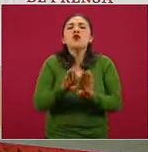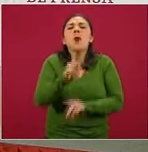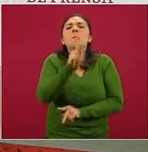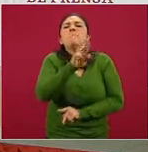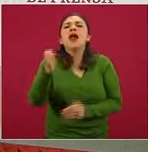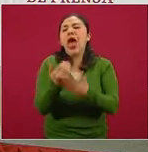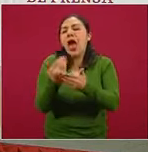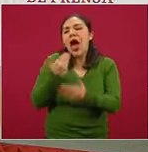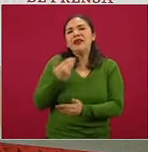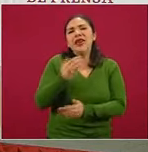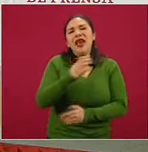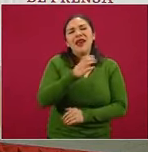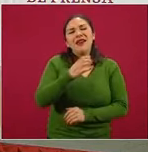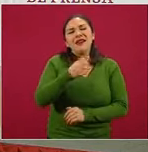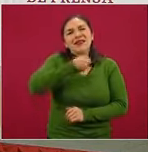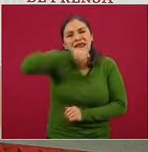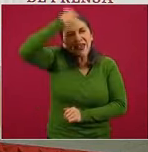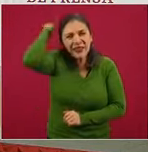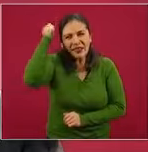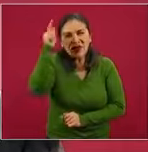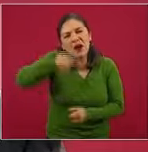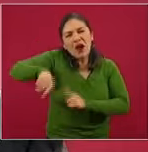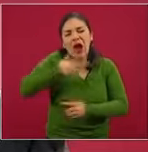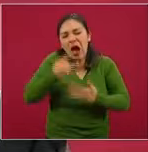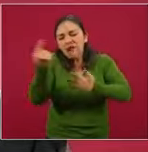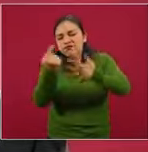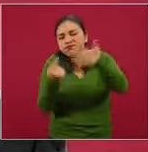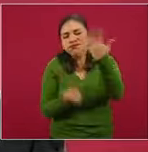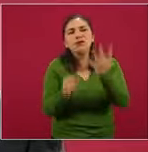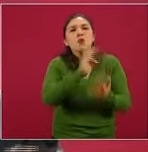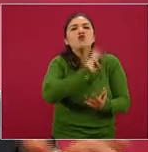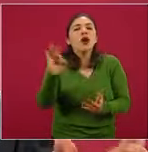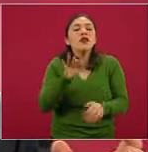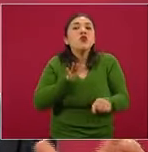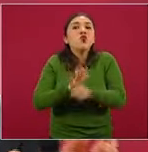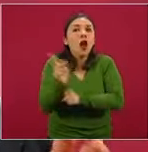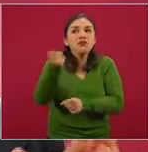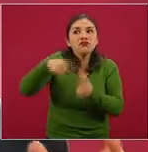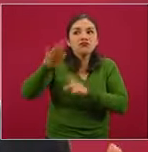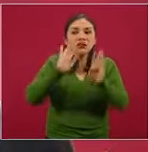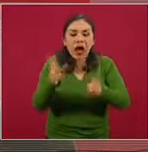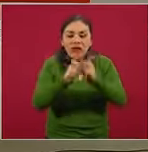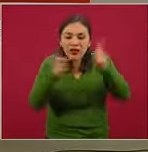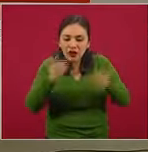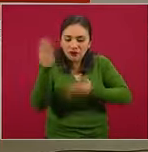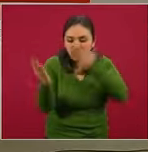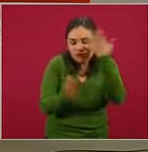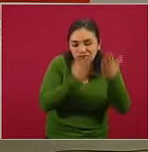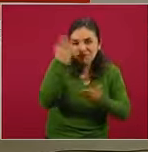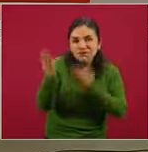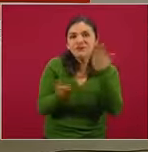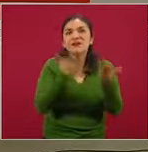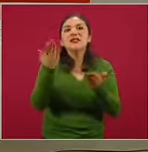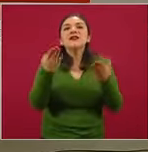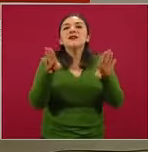precandidatos porque es un espectro muy amplio de desarrollo, desde algunos estudios